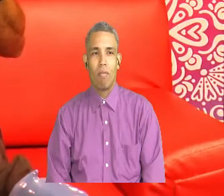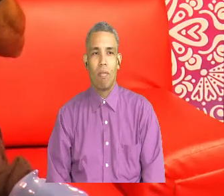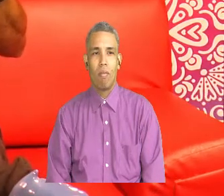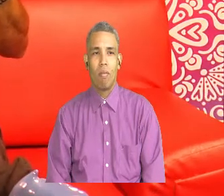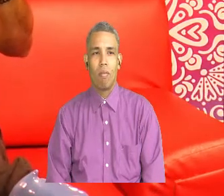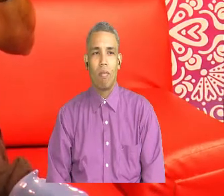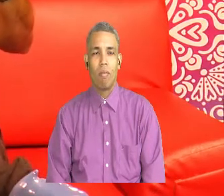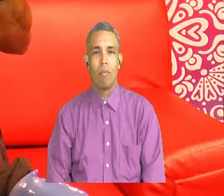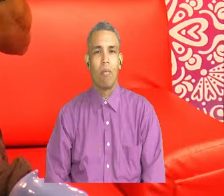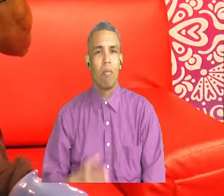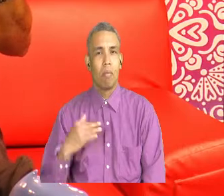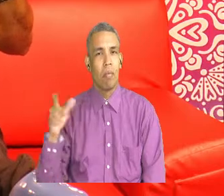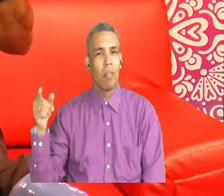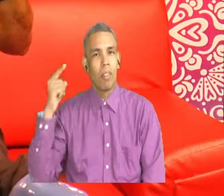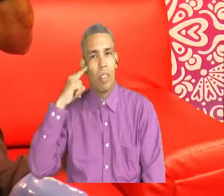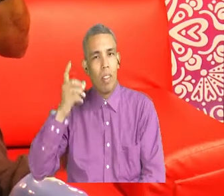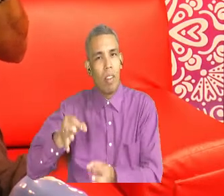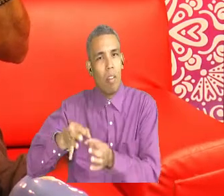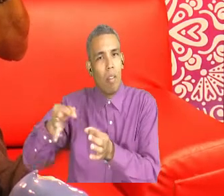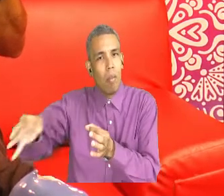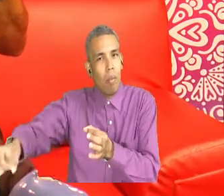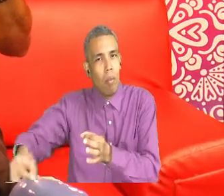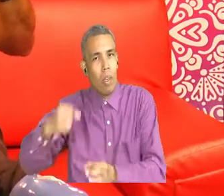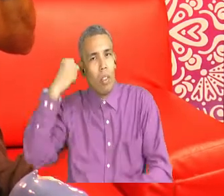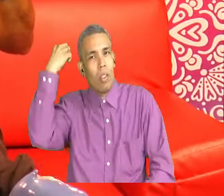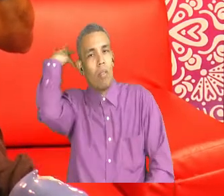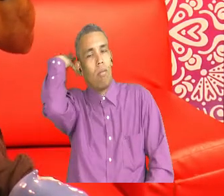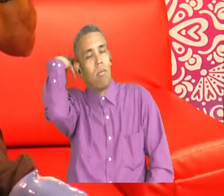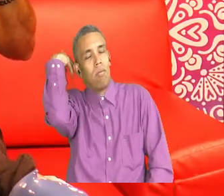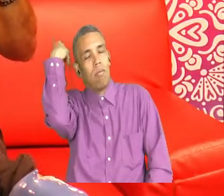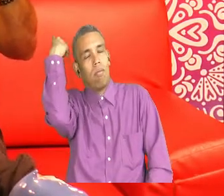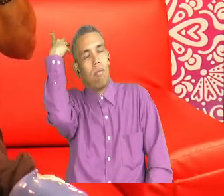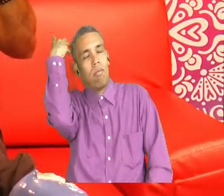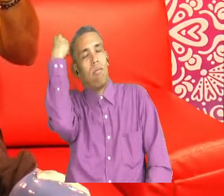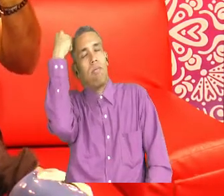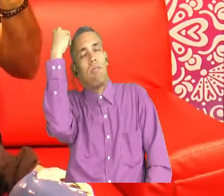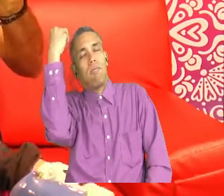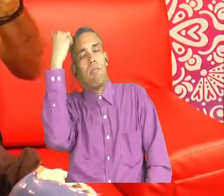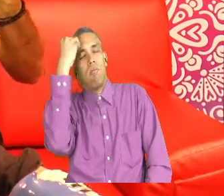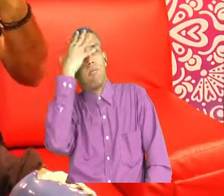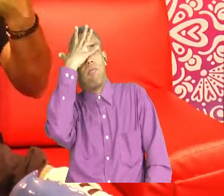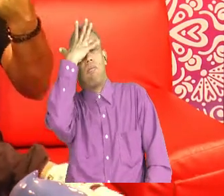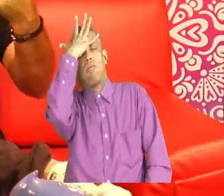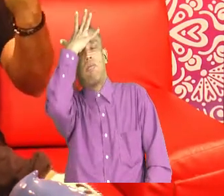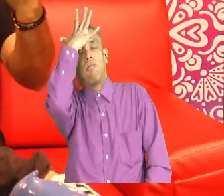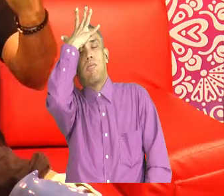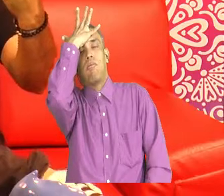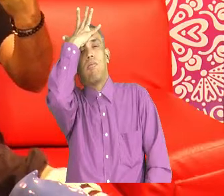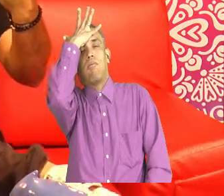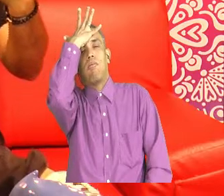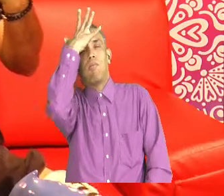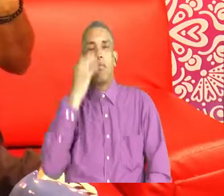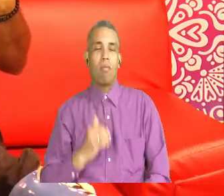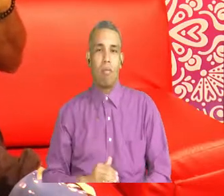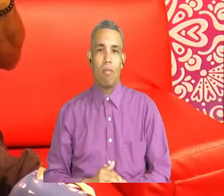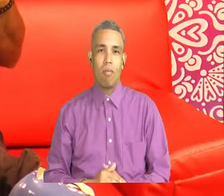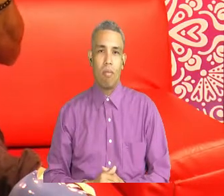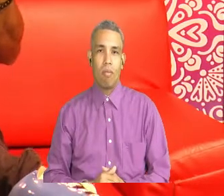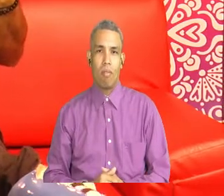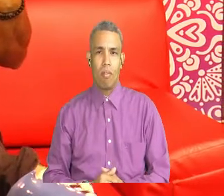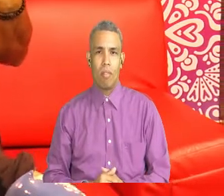tiempos ya se han ido, mas nunca los vuelvo a ver. Dice, dame